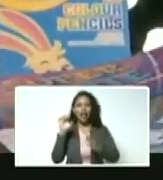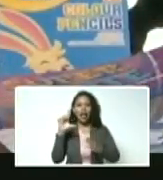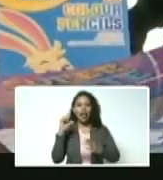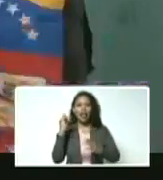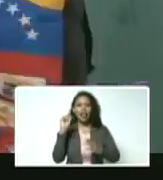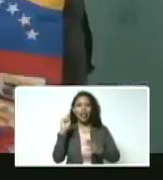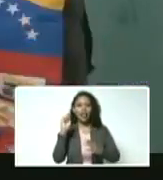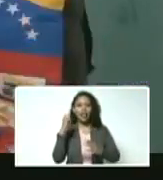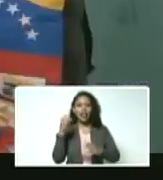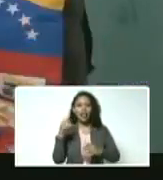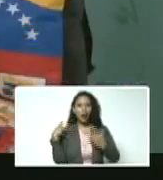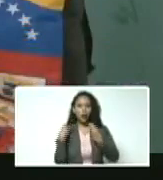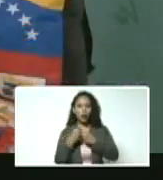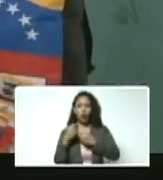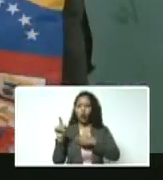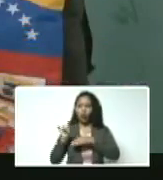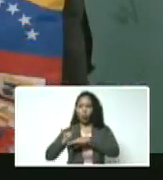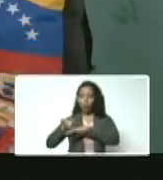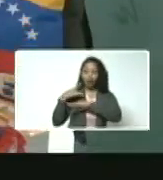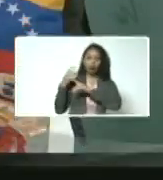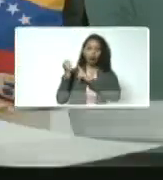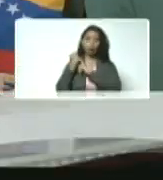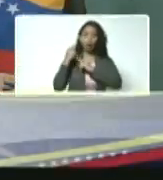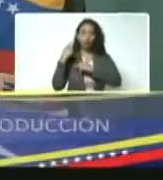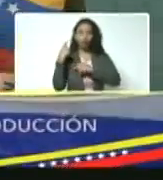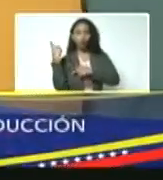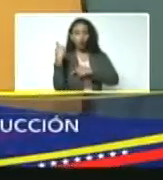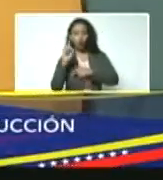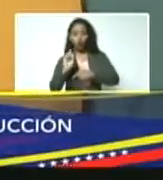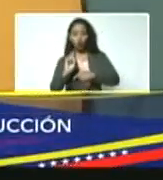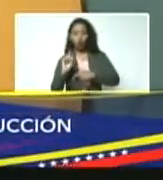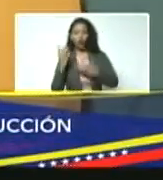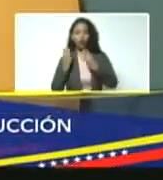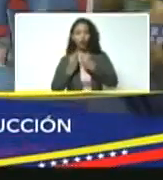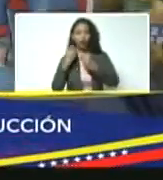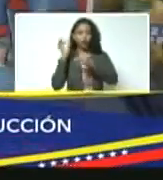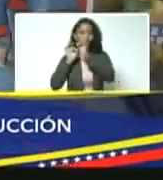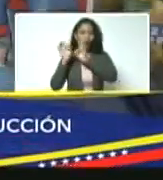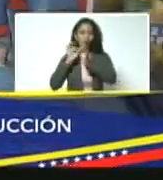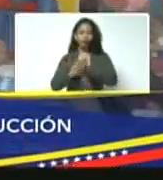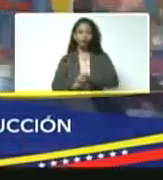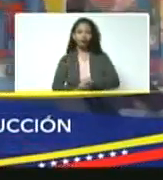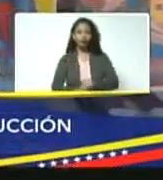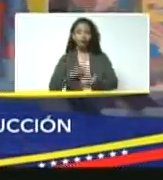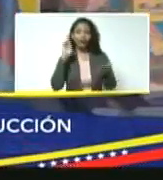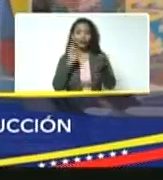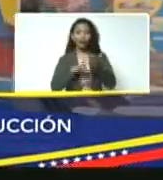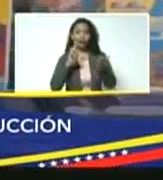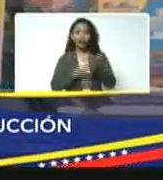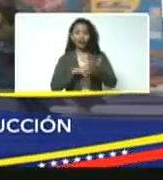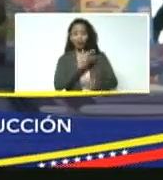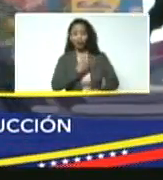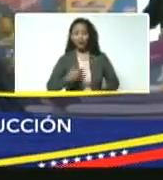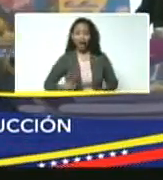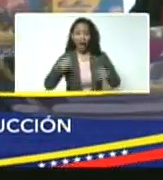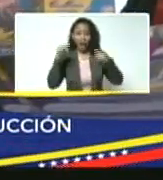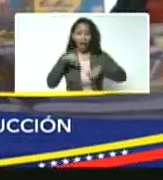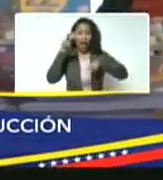favor, pónganse a mi lado. No me dejen solo. Bueno, presidente, la verdad es que en esta expoferia que